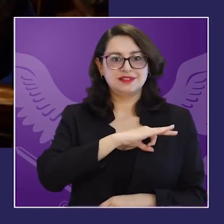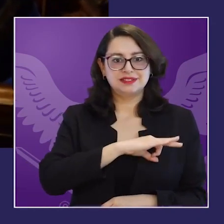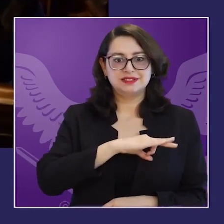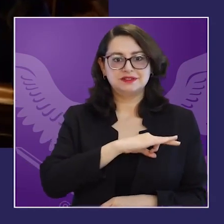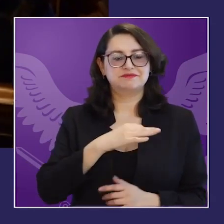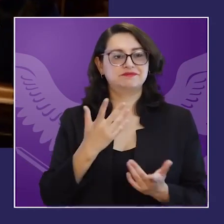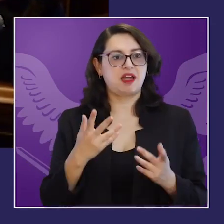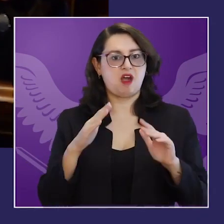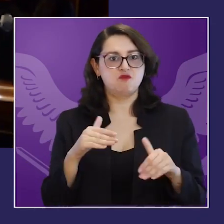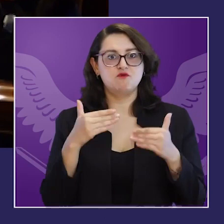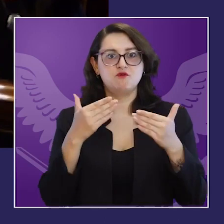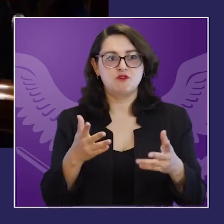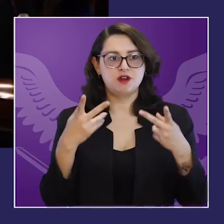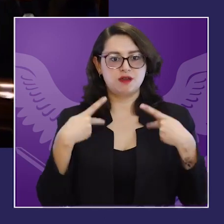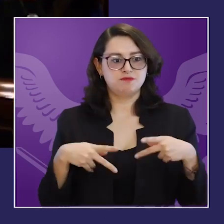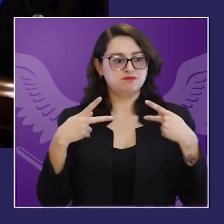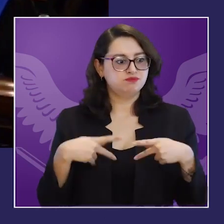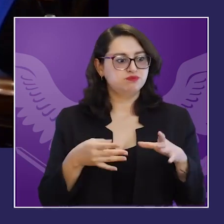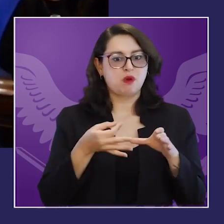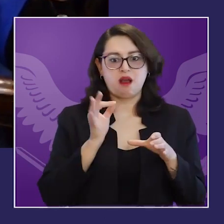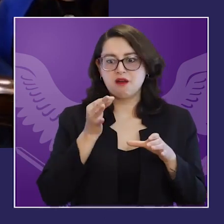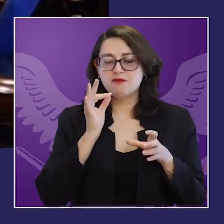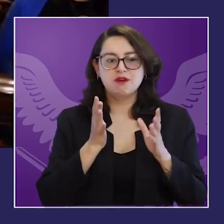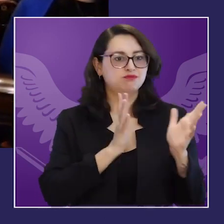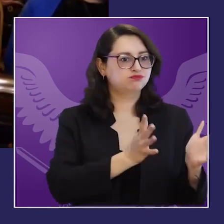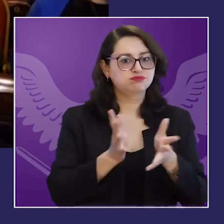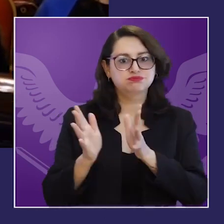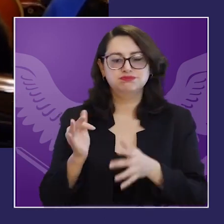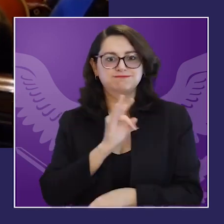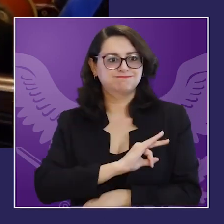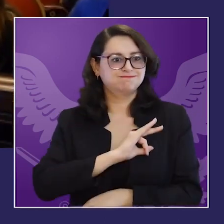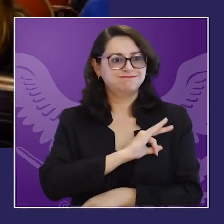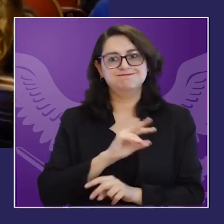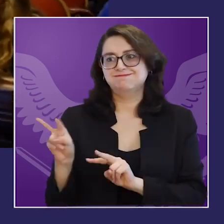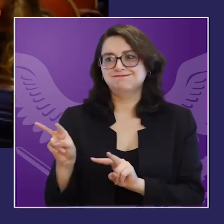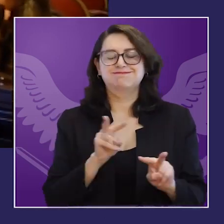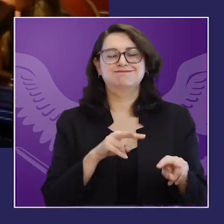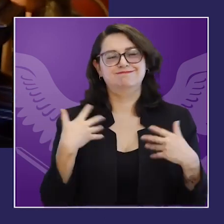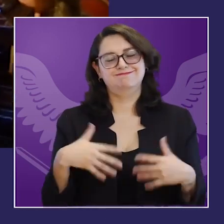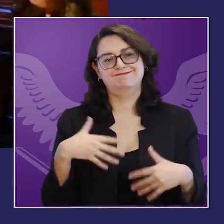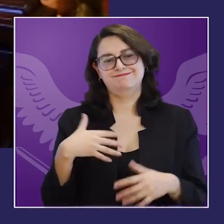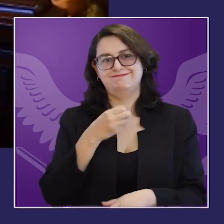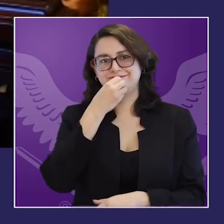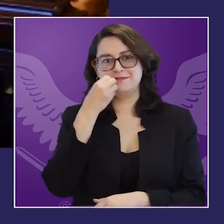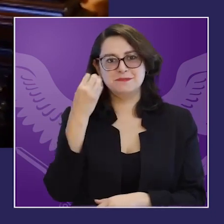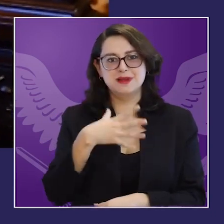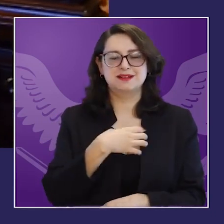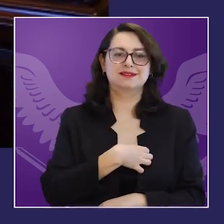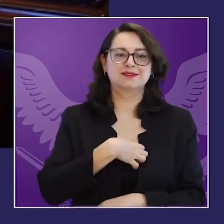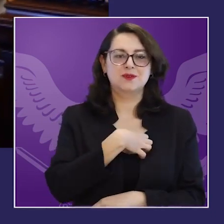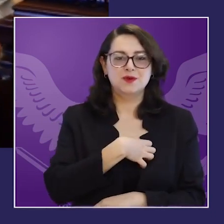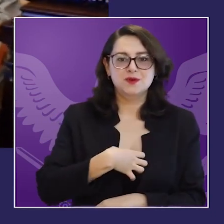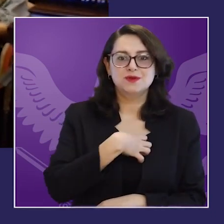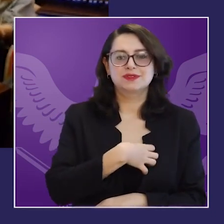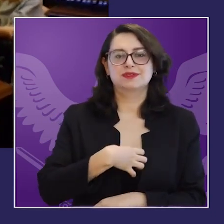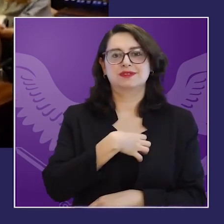la gente cada vez que sale a tomar café, cada vez que sale. Nos da muchísima satisfacción la